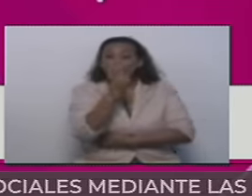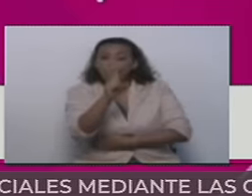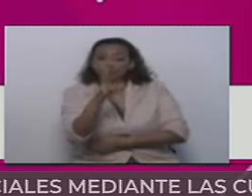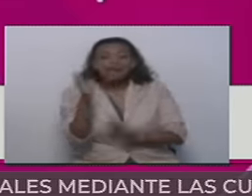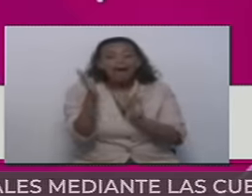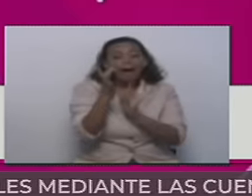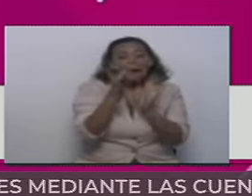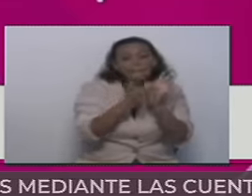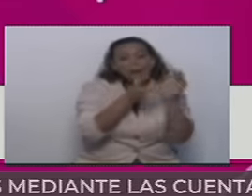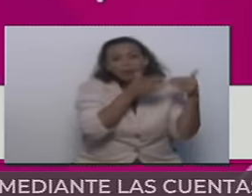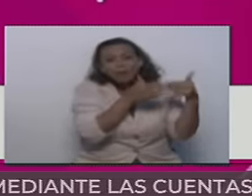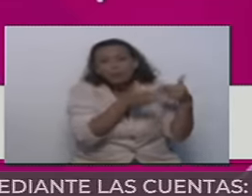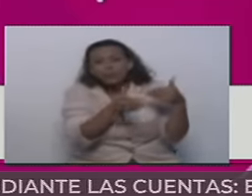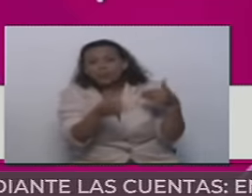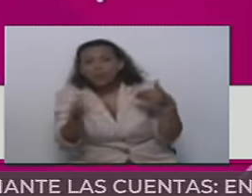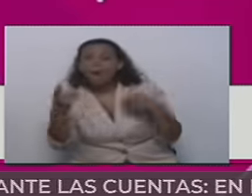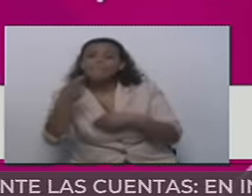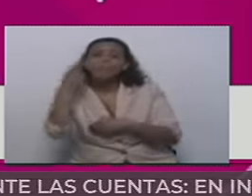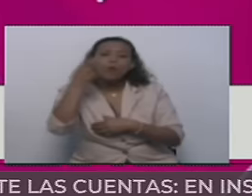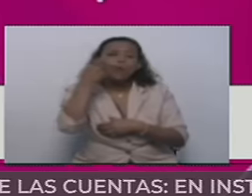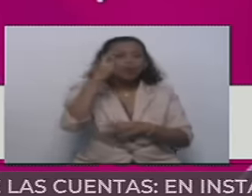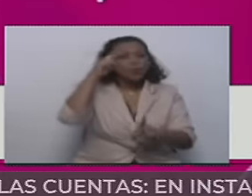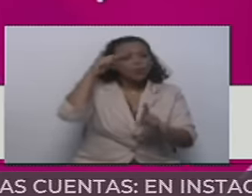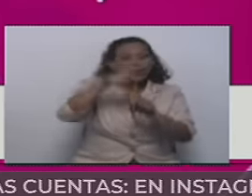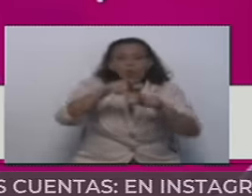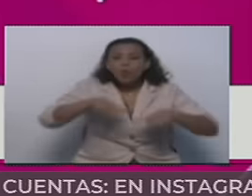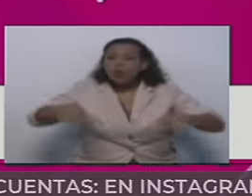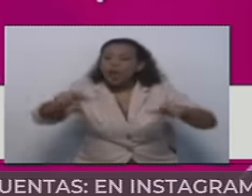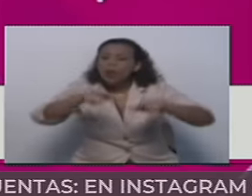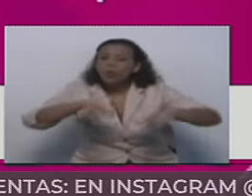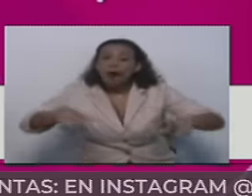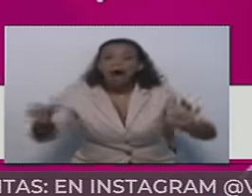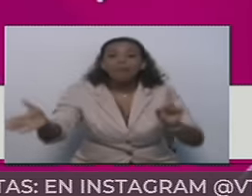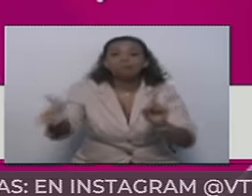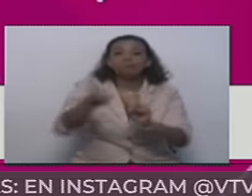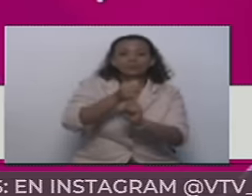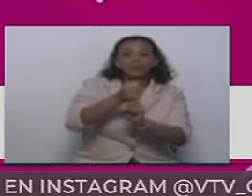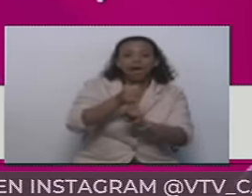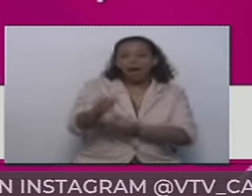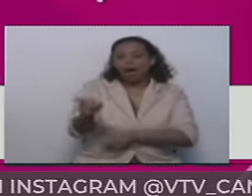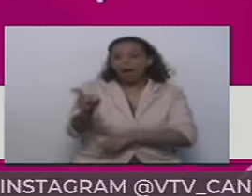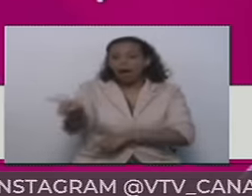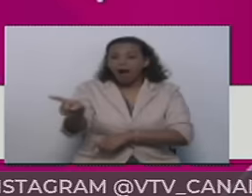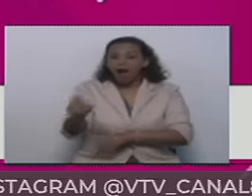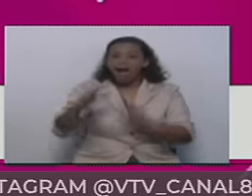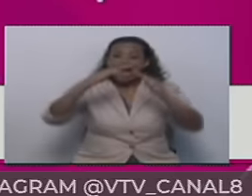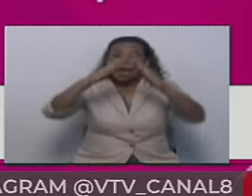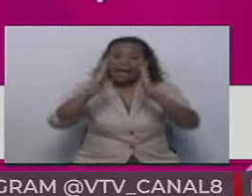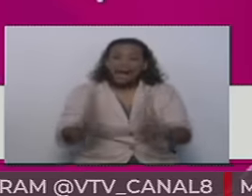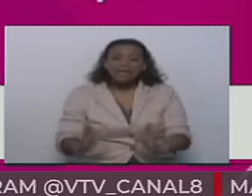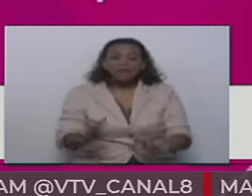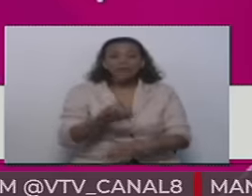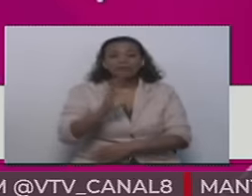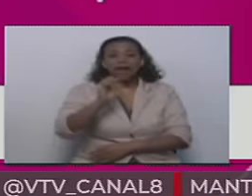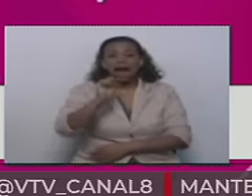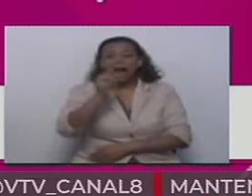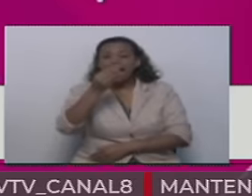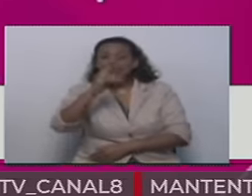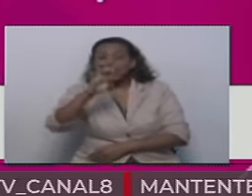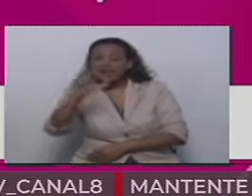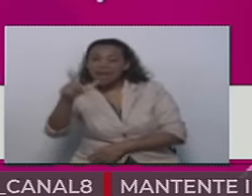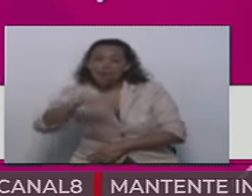abril estábamos buscando los espacios hasta que los espacios de la Casona Cultural aquí en Les Nasoda se nos